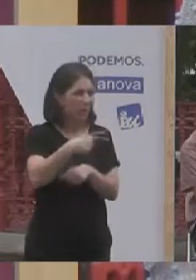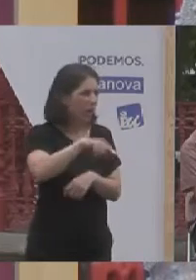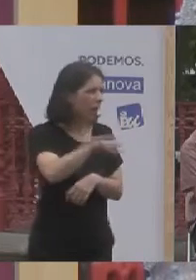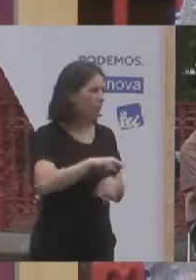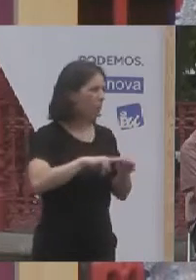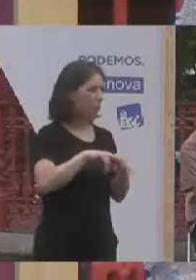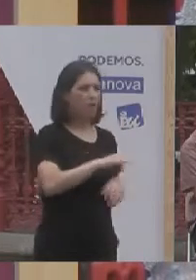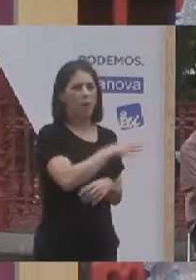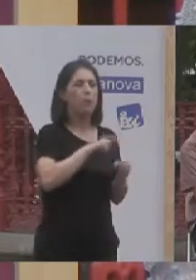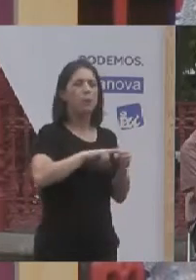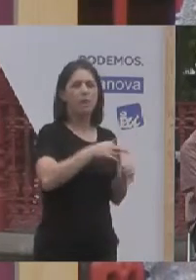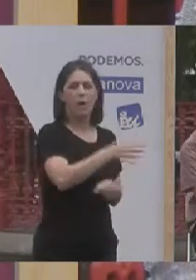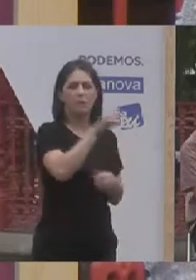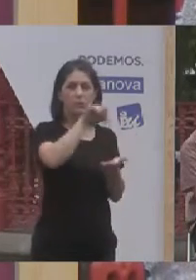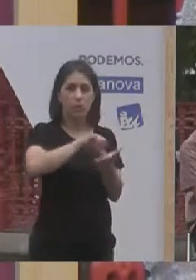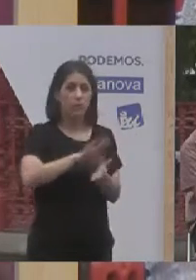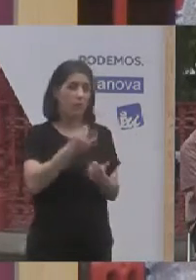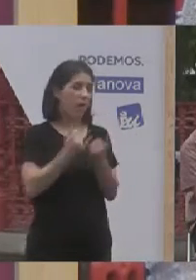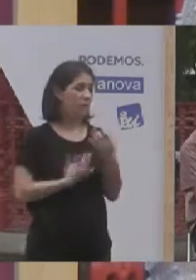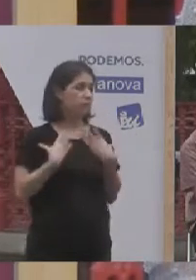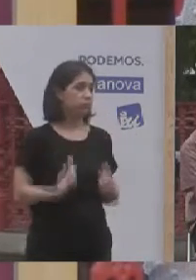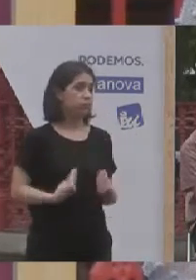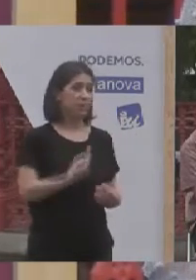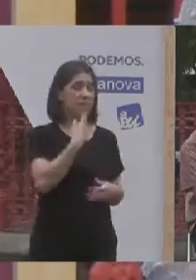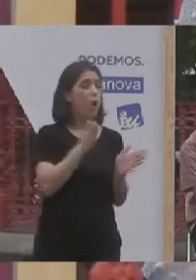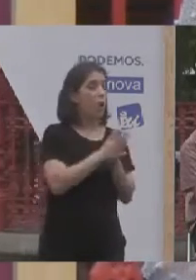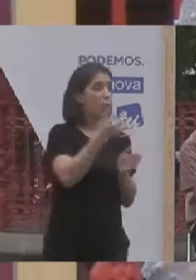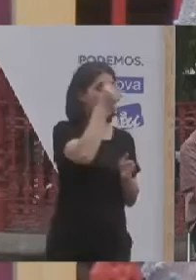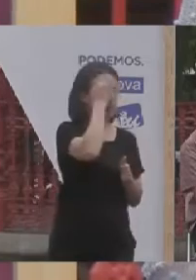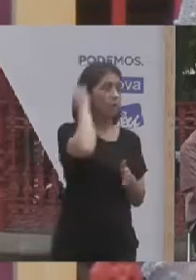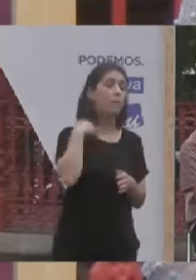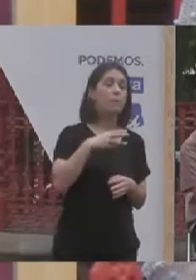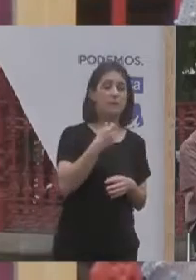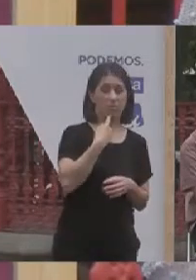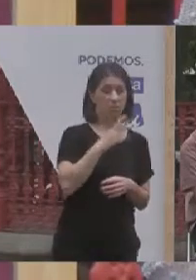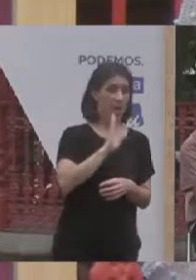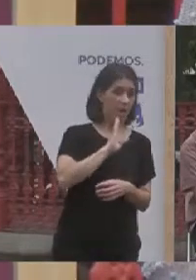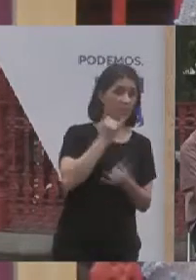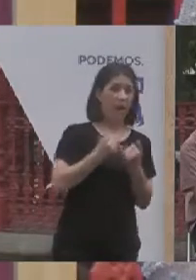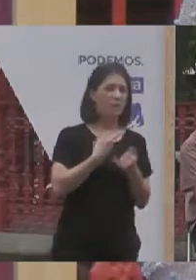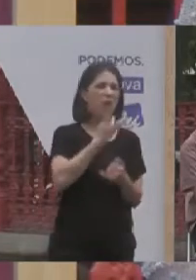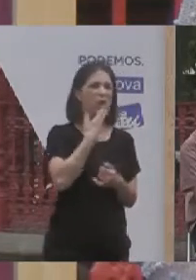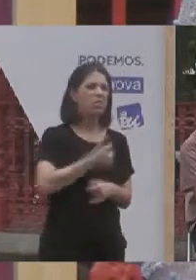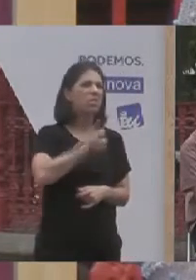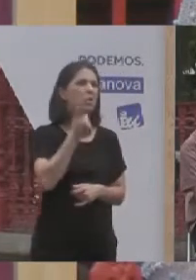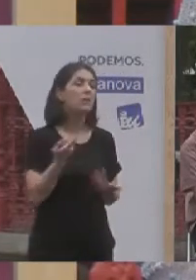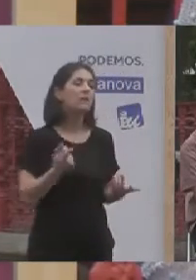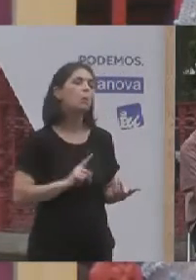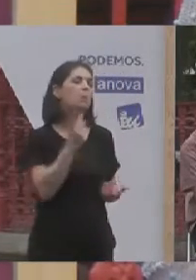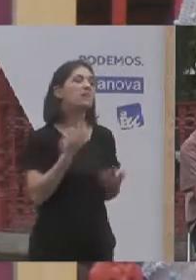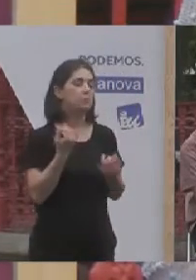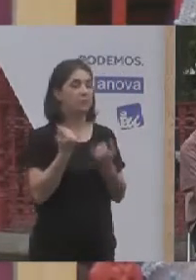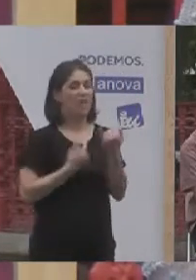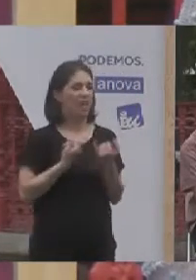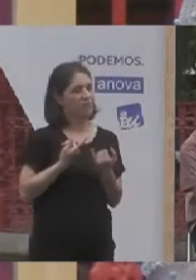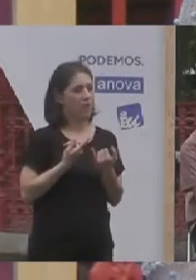cidade. E, sin embargo, por desgracia, como xa comentaba o compañeiro Martiño, é máis coñecida polas andanzas do señor Baltar